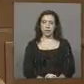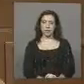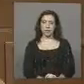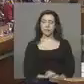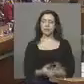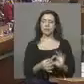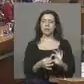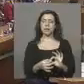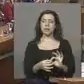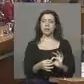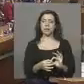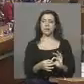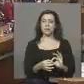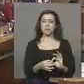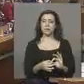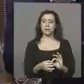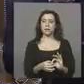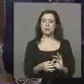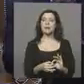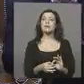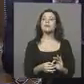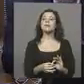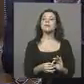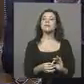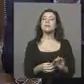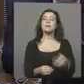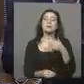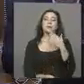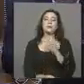Gracias, Diputado Andrade. Tiene la palabra el Diputado...